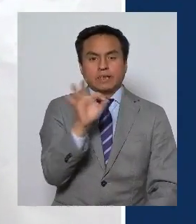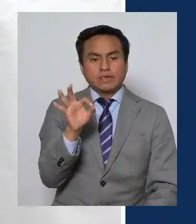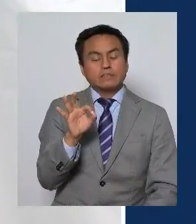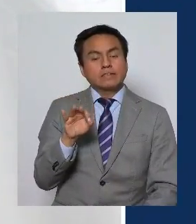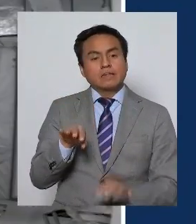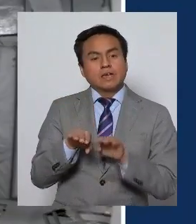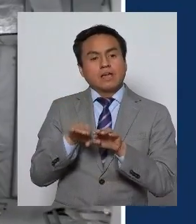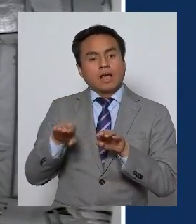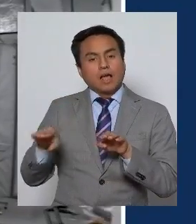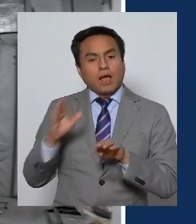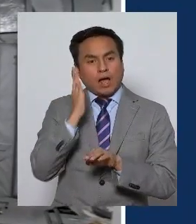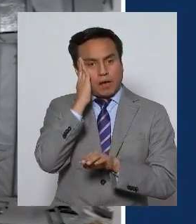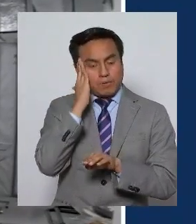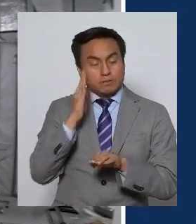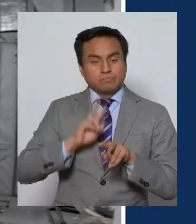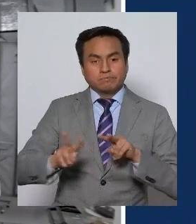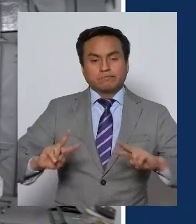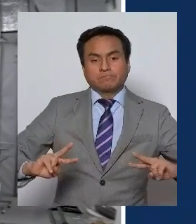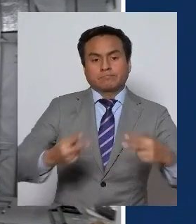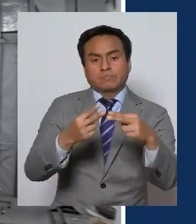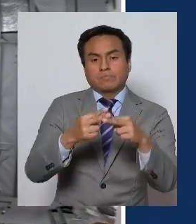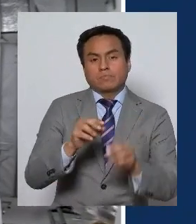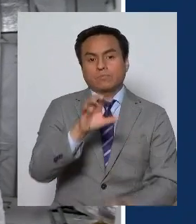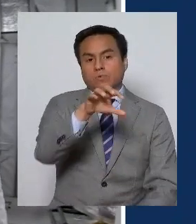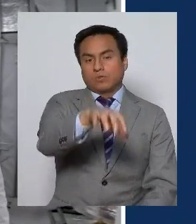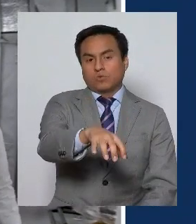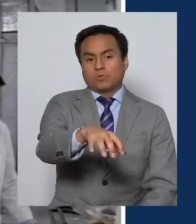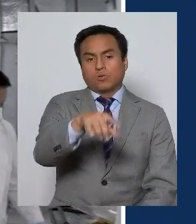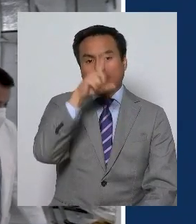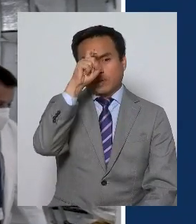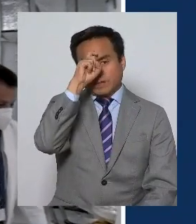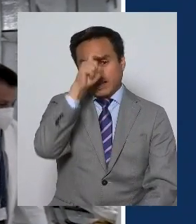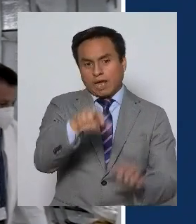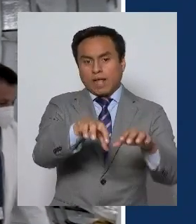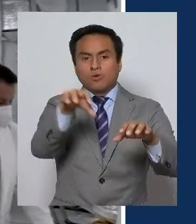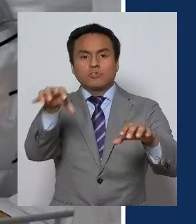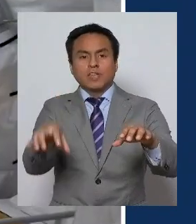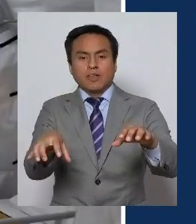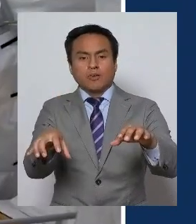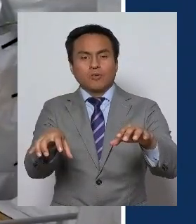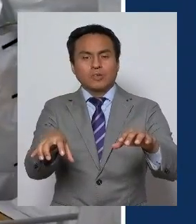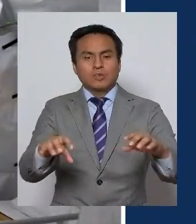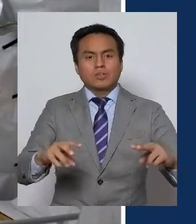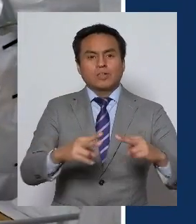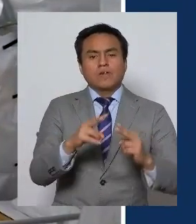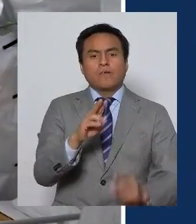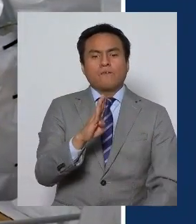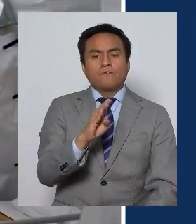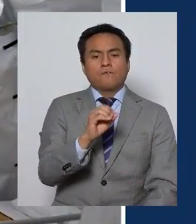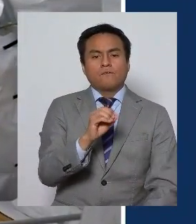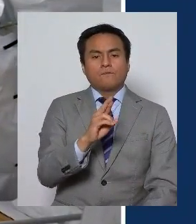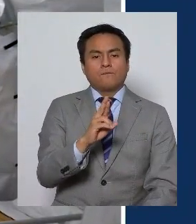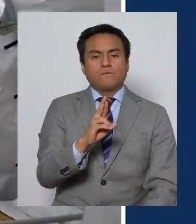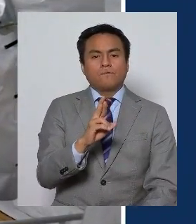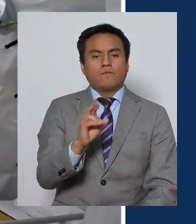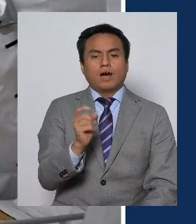Se está ya construyendo la segunda en el hospital, al costado del hospital Barros Luco en Santiago.